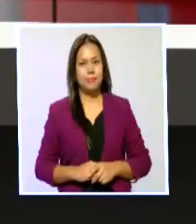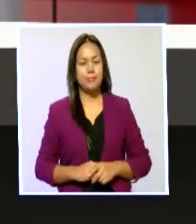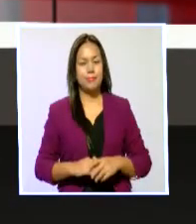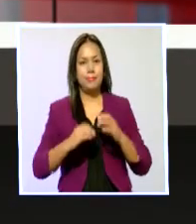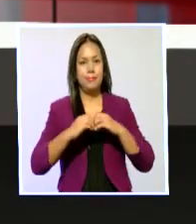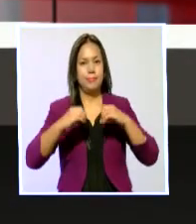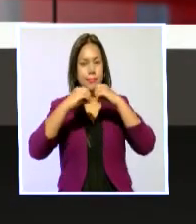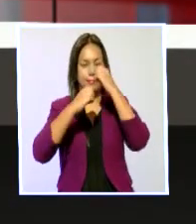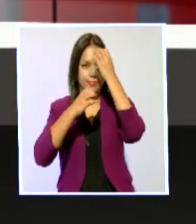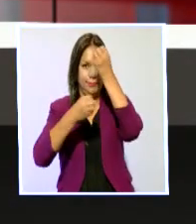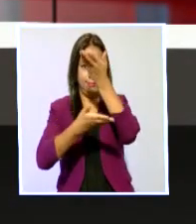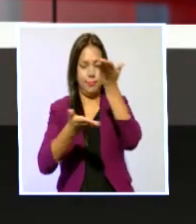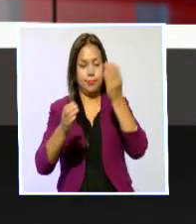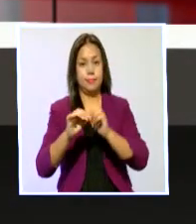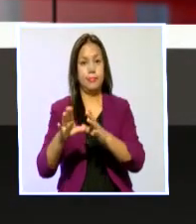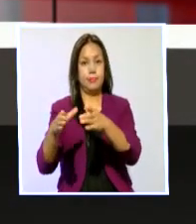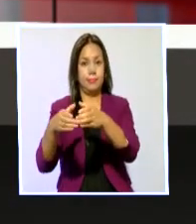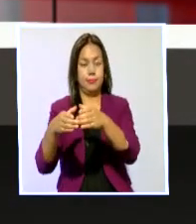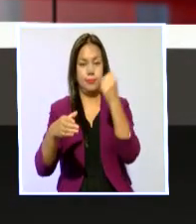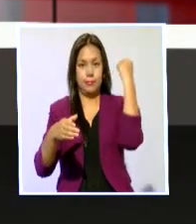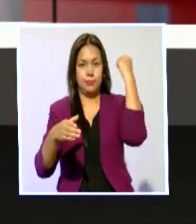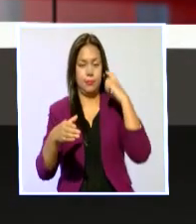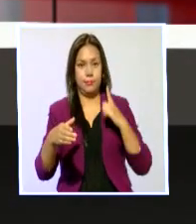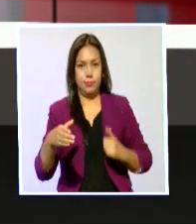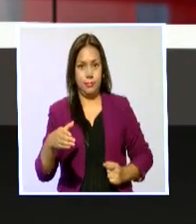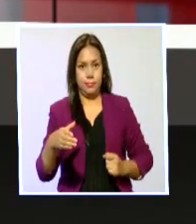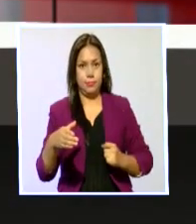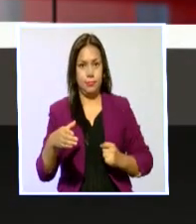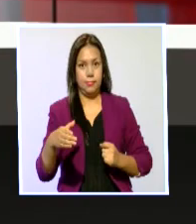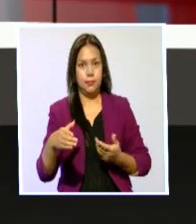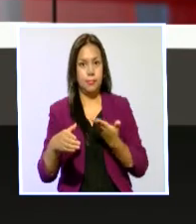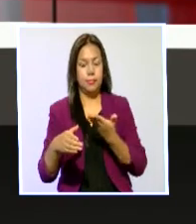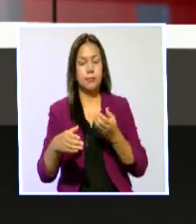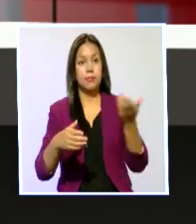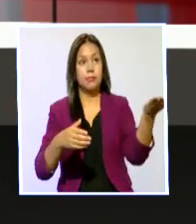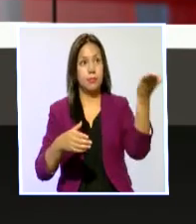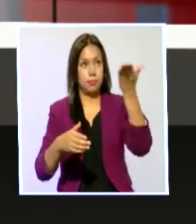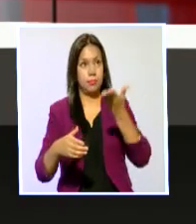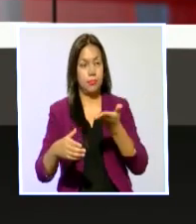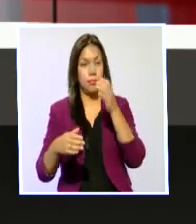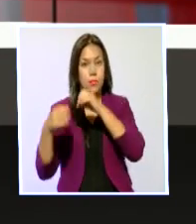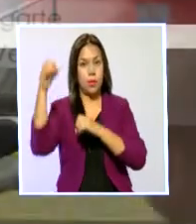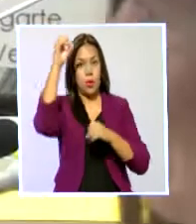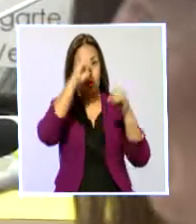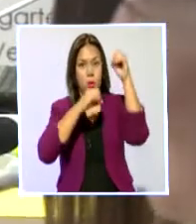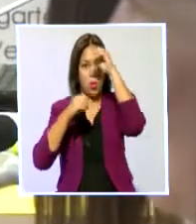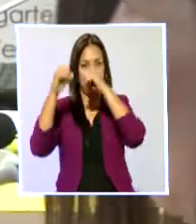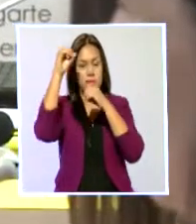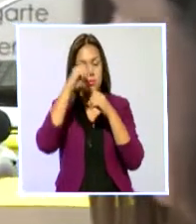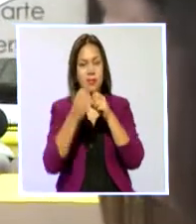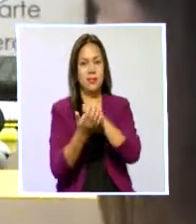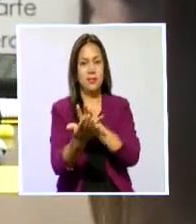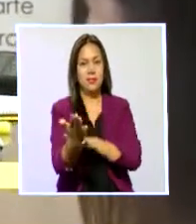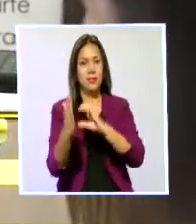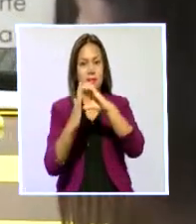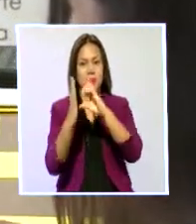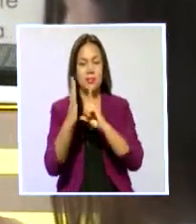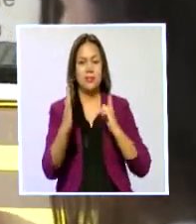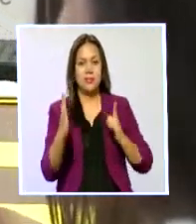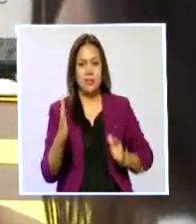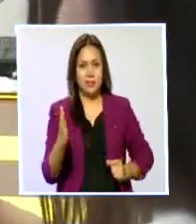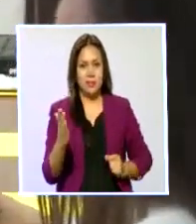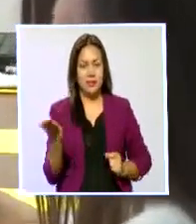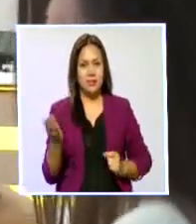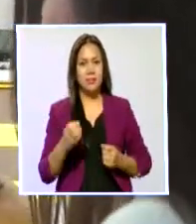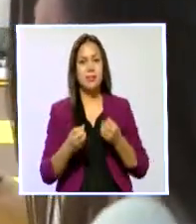Más información, amigos. La Comisión del Derecho a la Salud recibió nuevas observaciones al proyecto de Código Orgánico de la Salud.